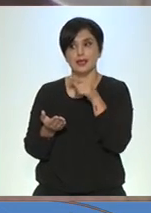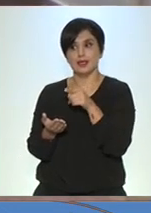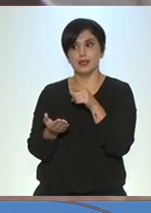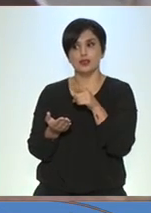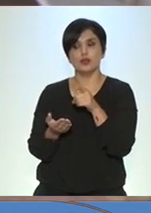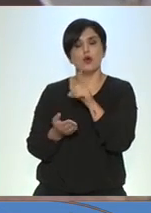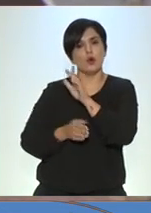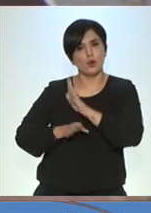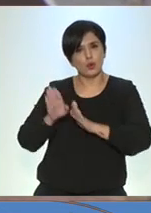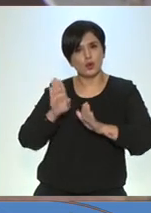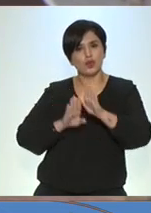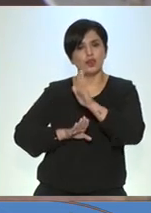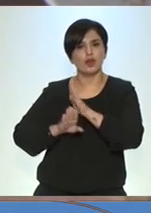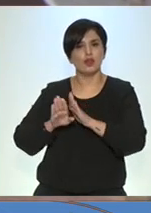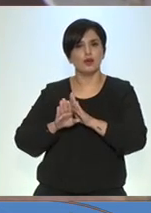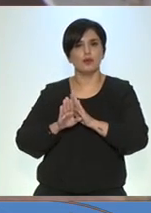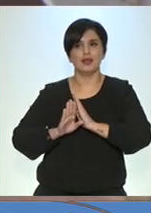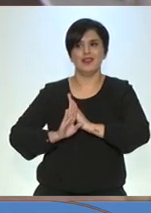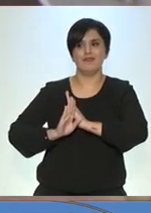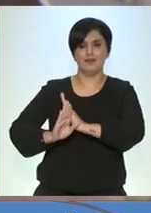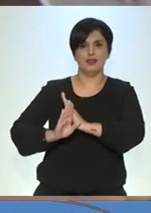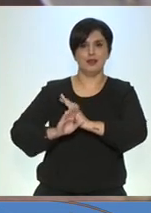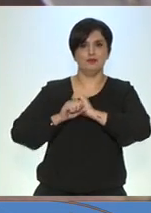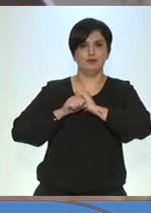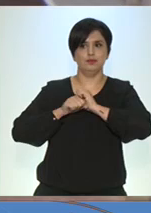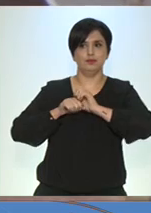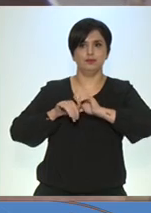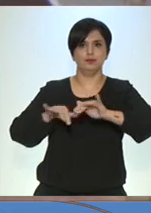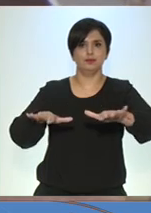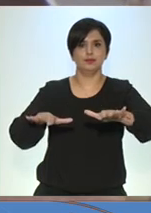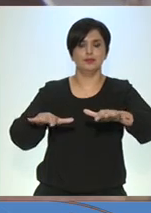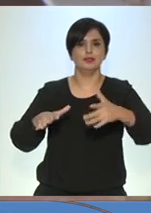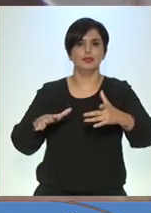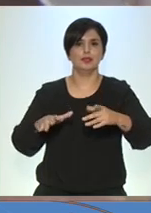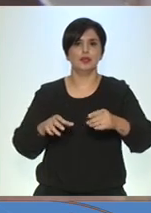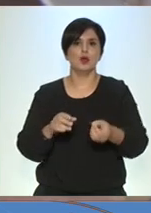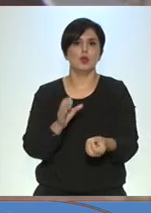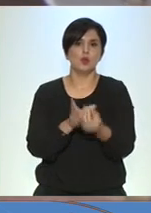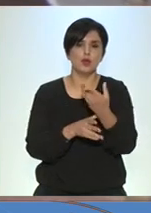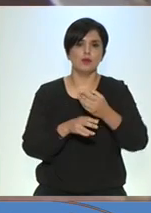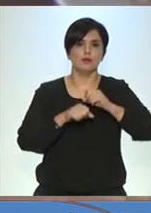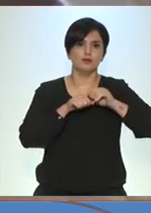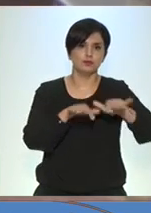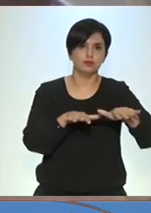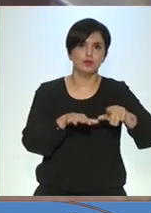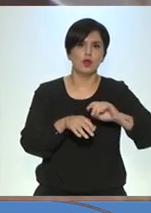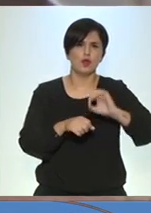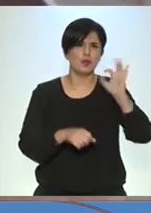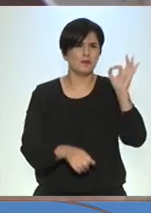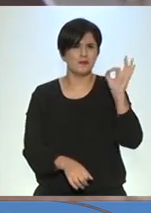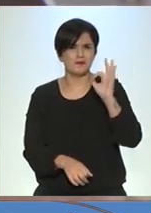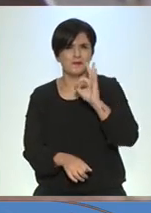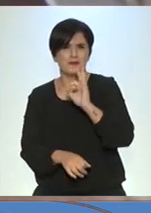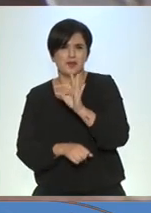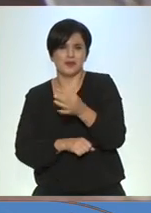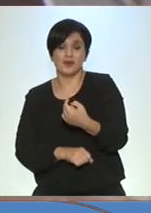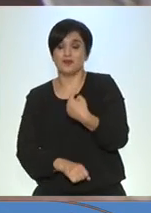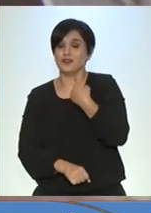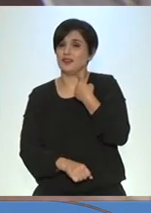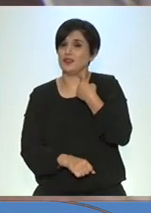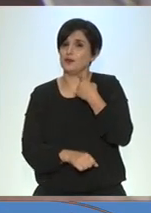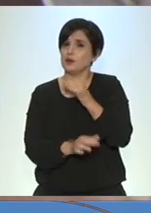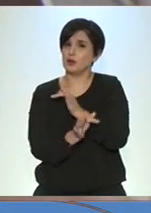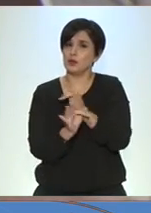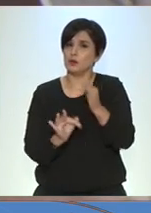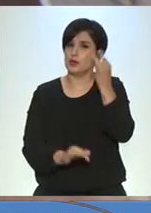los resguardos necesarios para evitar la expansión de la pandemia, los rebrotes de un virus que ha mostrado ser más dañino de lo que se pensó en